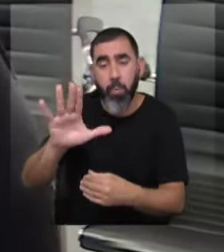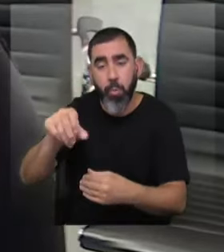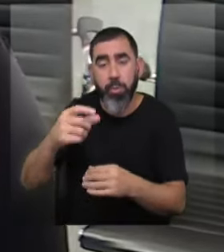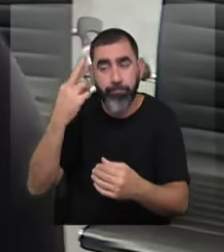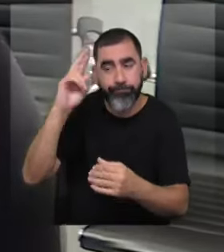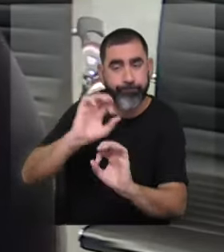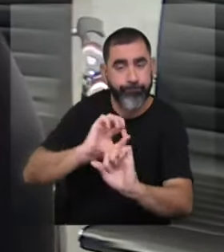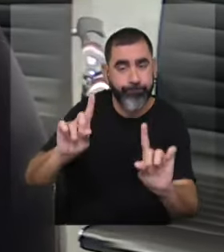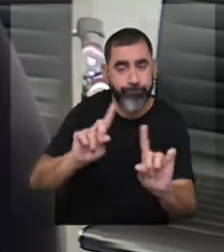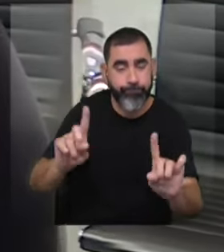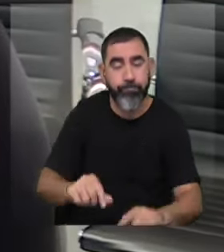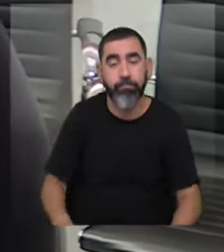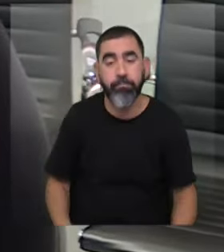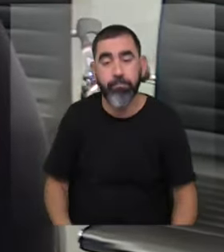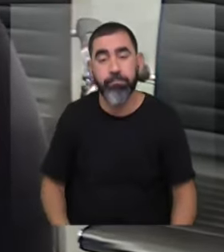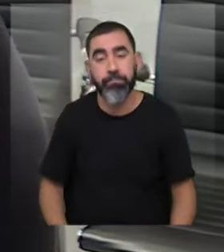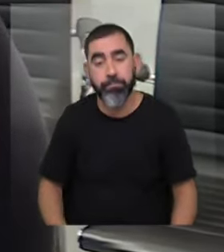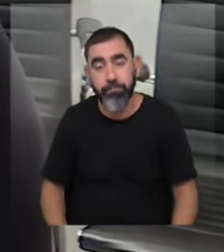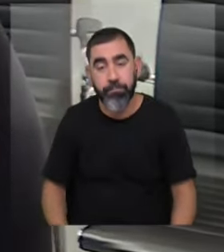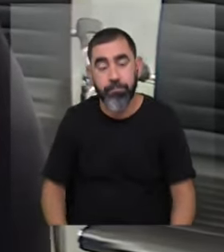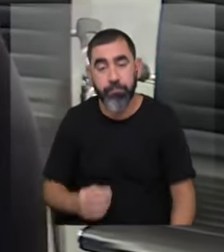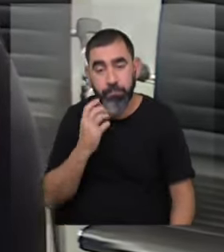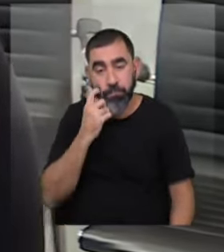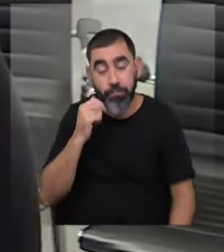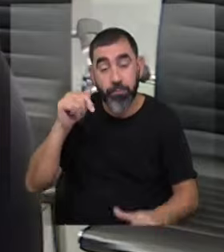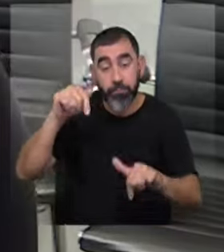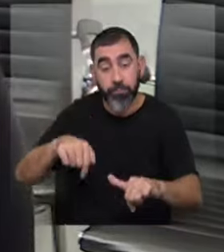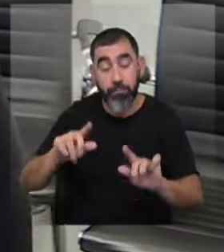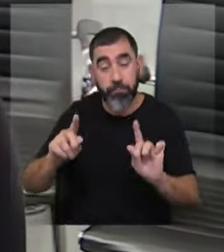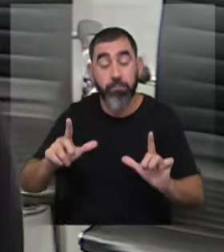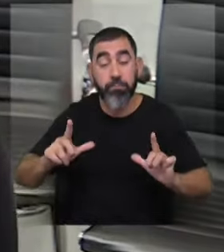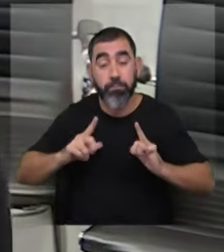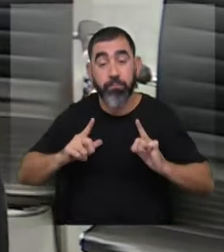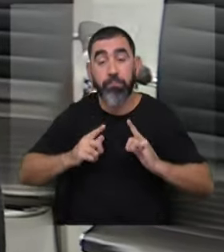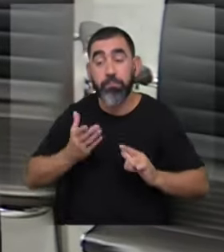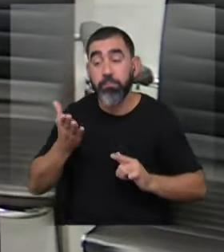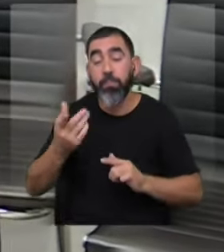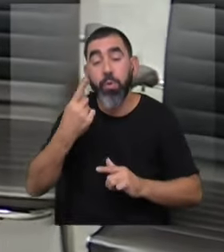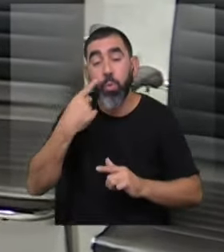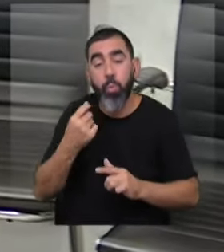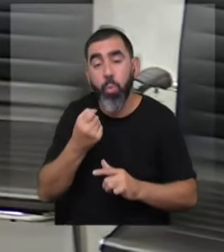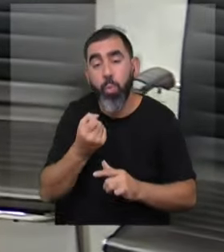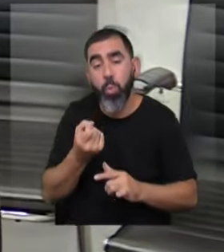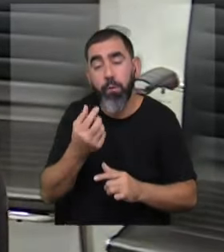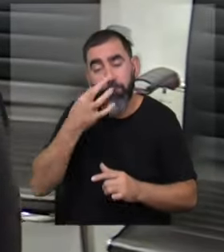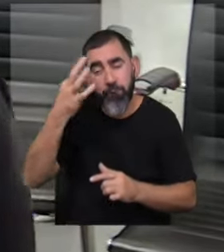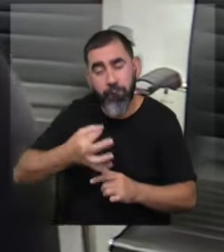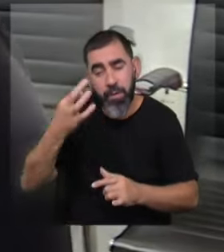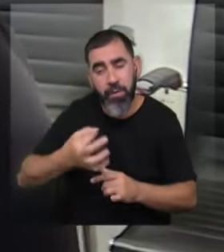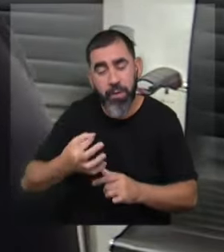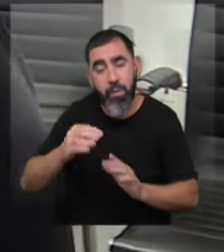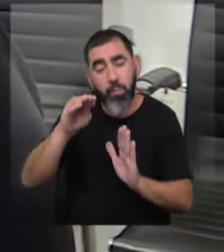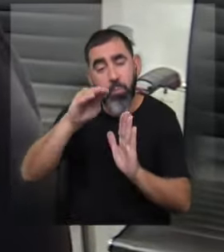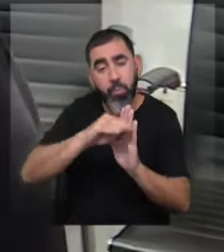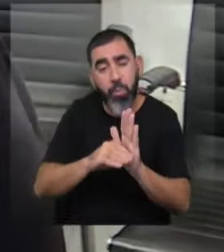cumplió. Además, hoy esperamos, vamos a pedir las cifras, cuánto se lleva realmente en ese